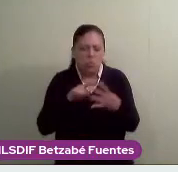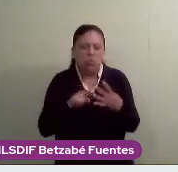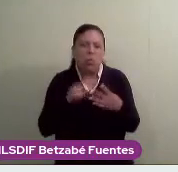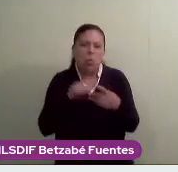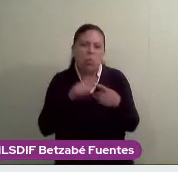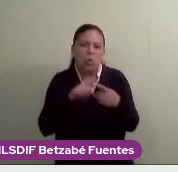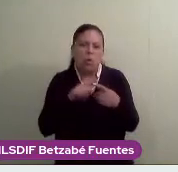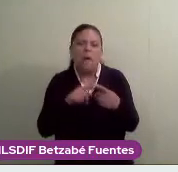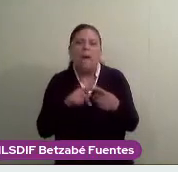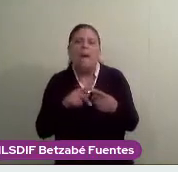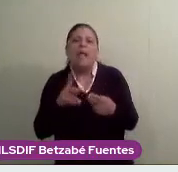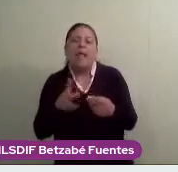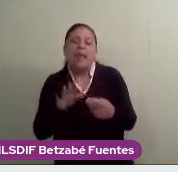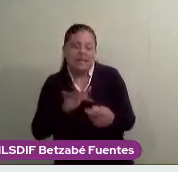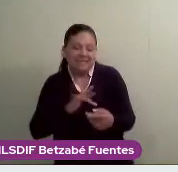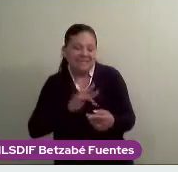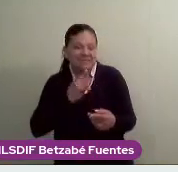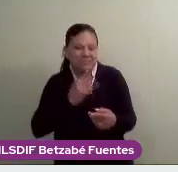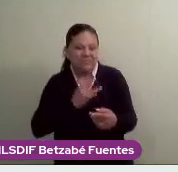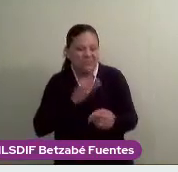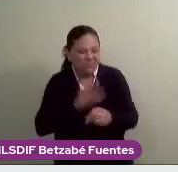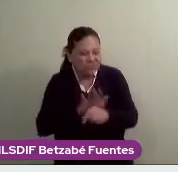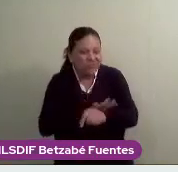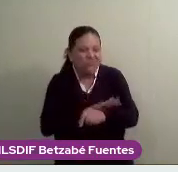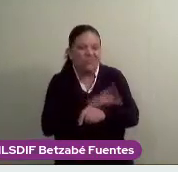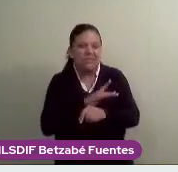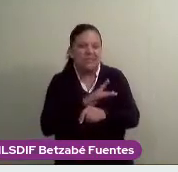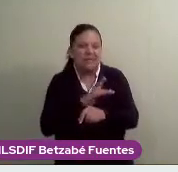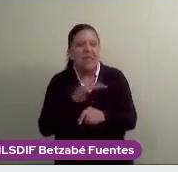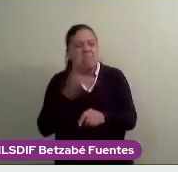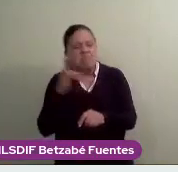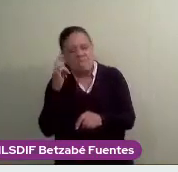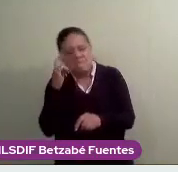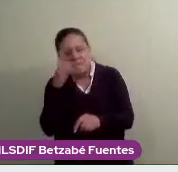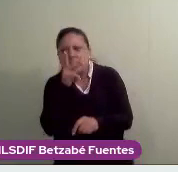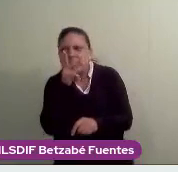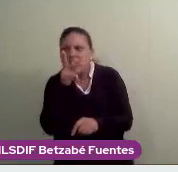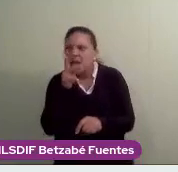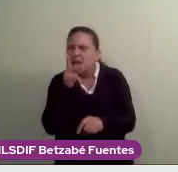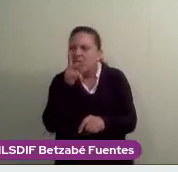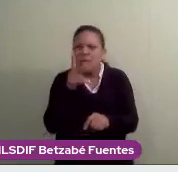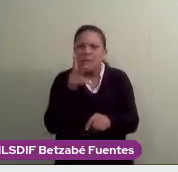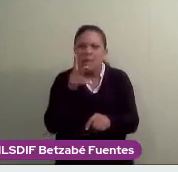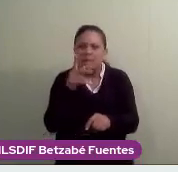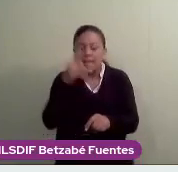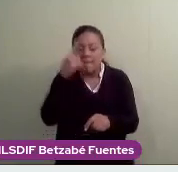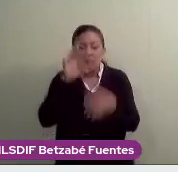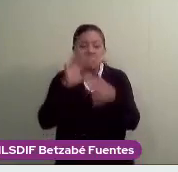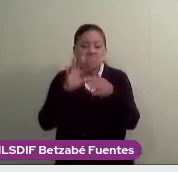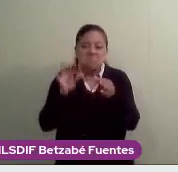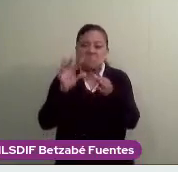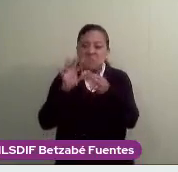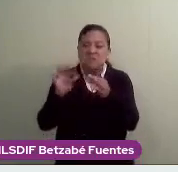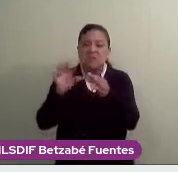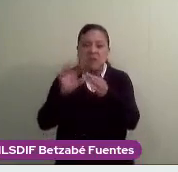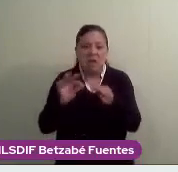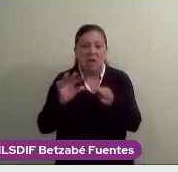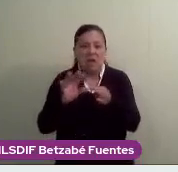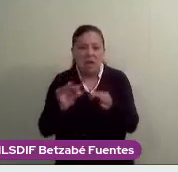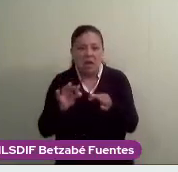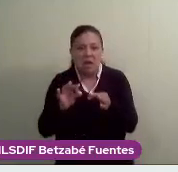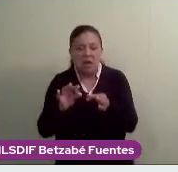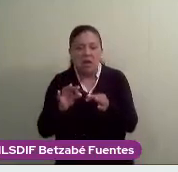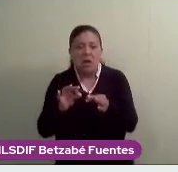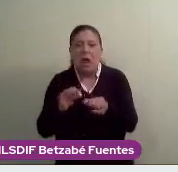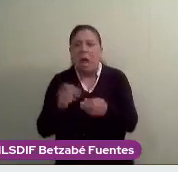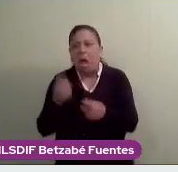verbalización emocional. Hay que ver si no hay dificultad para encontrar las palabras, para describir o enumerar el sentimiento o la